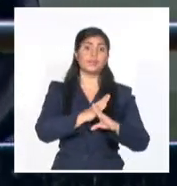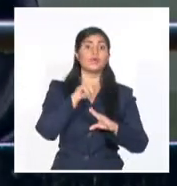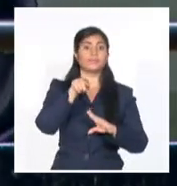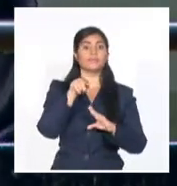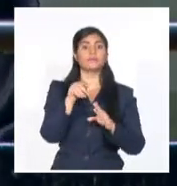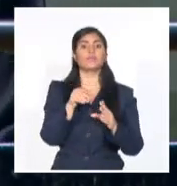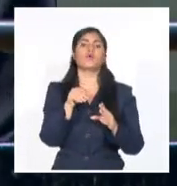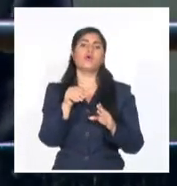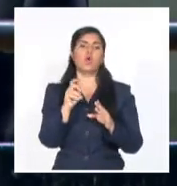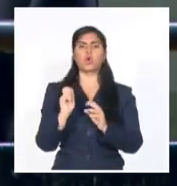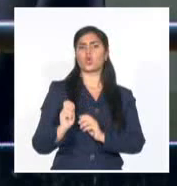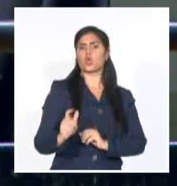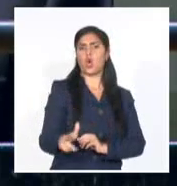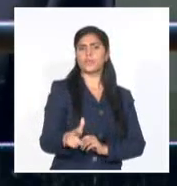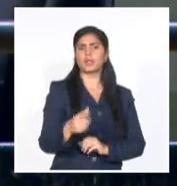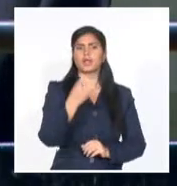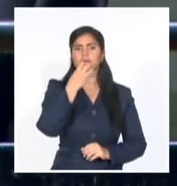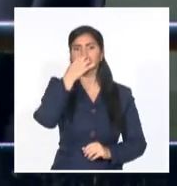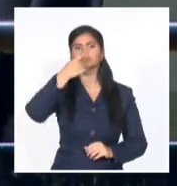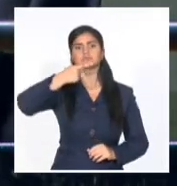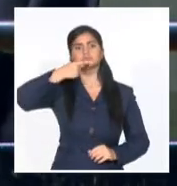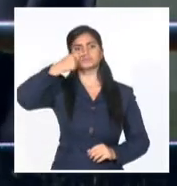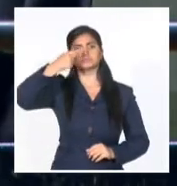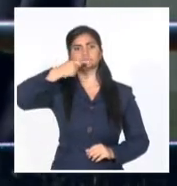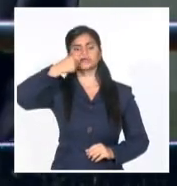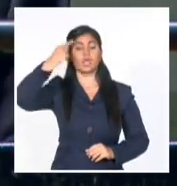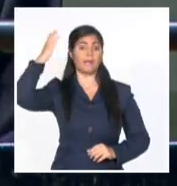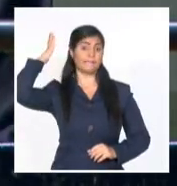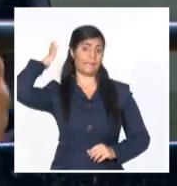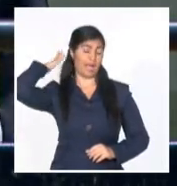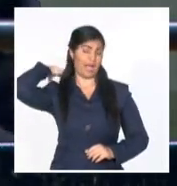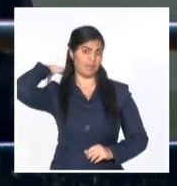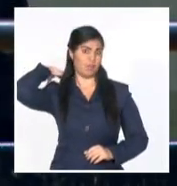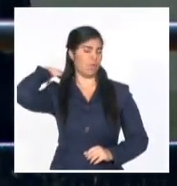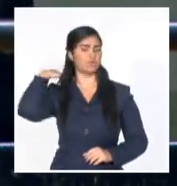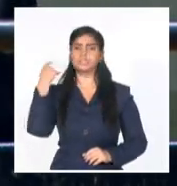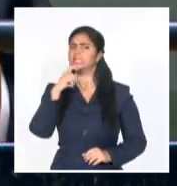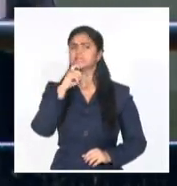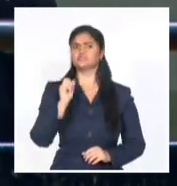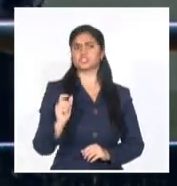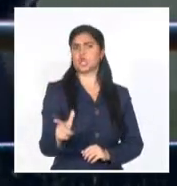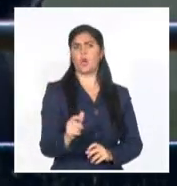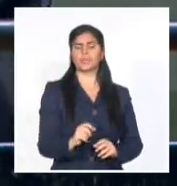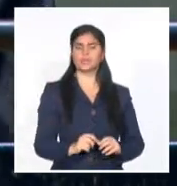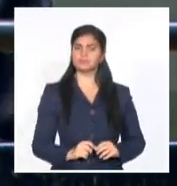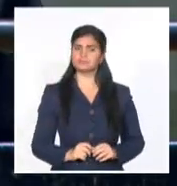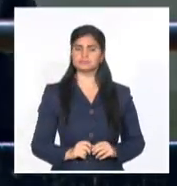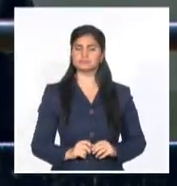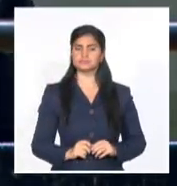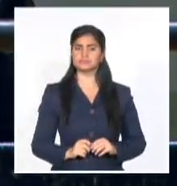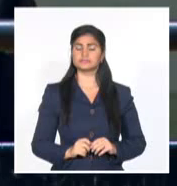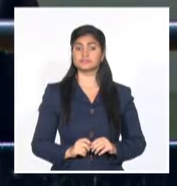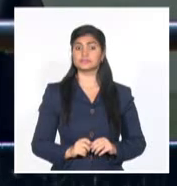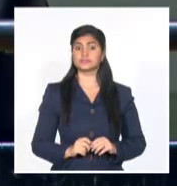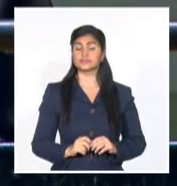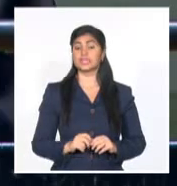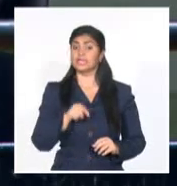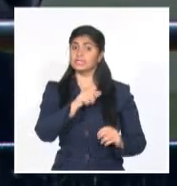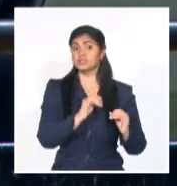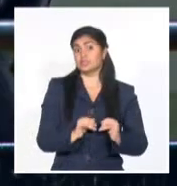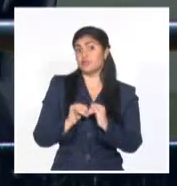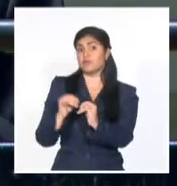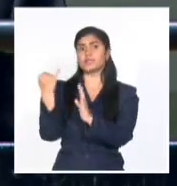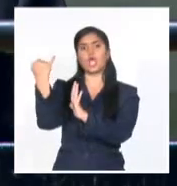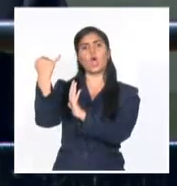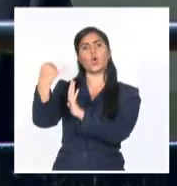ventiladores pulmonares bajo el pretexto de que las compañías europeas suministradoras